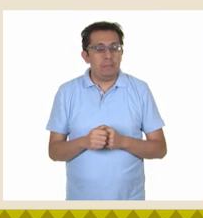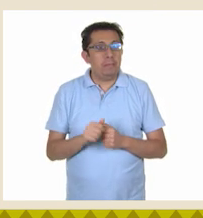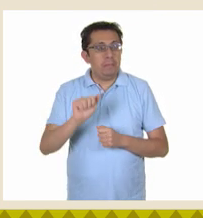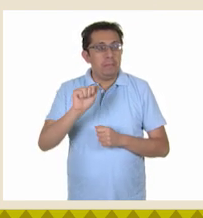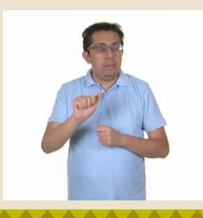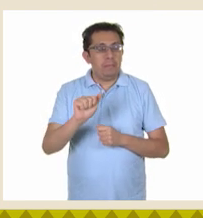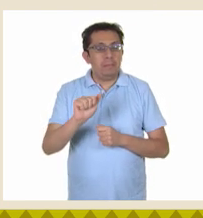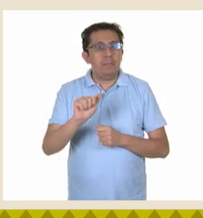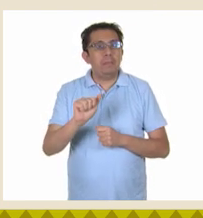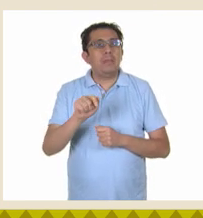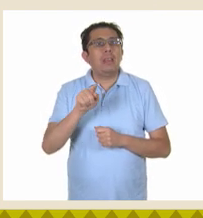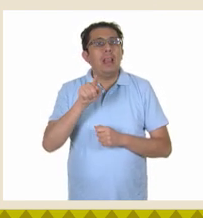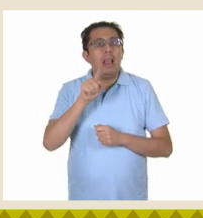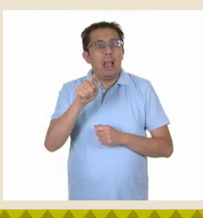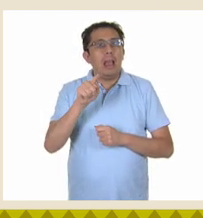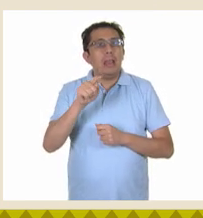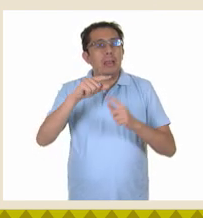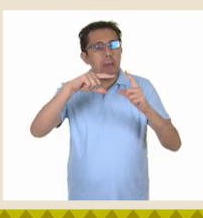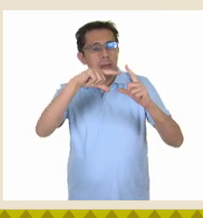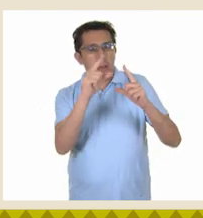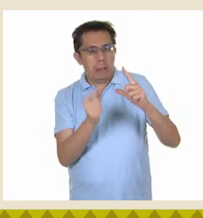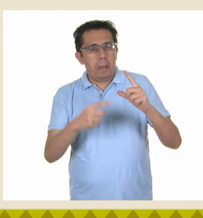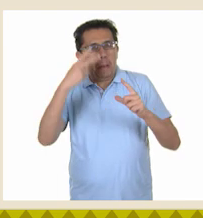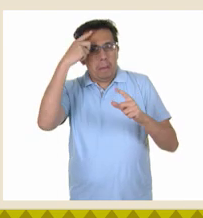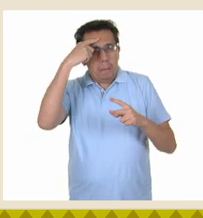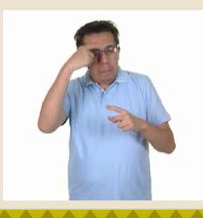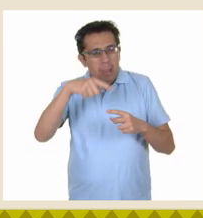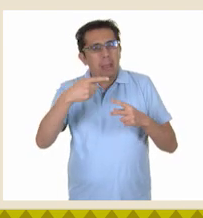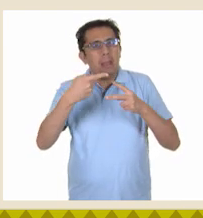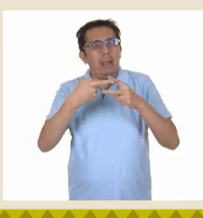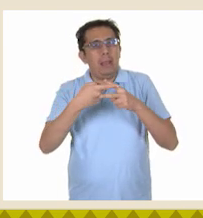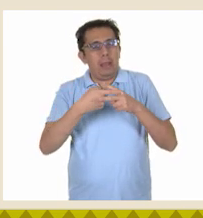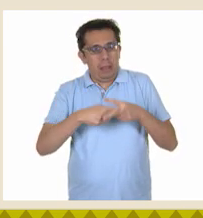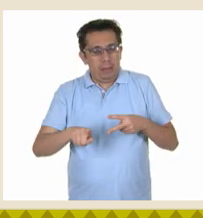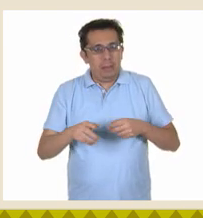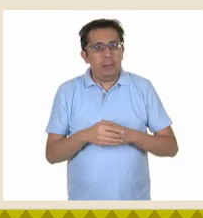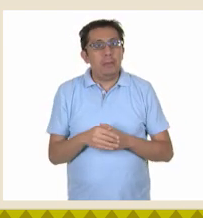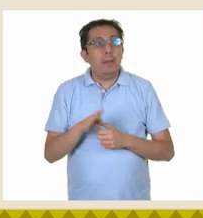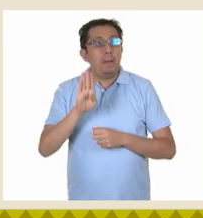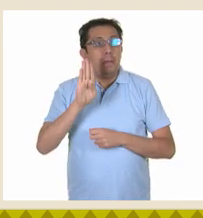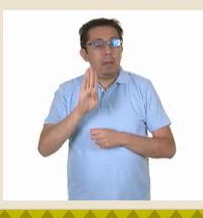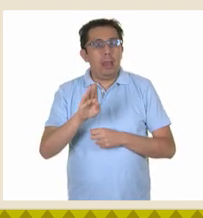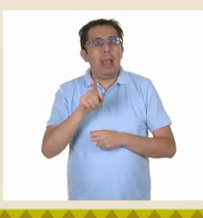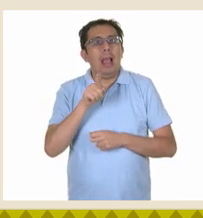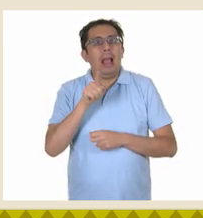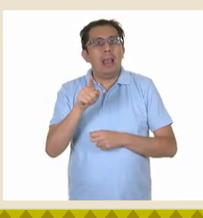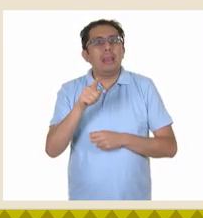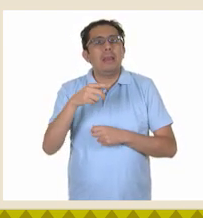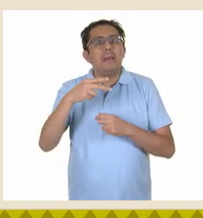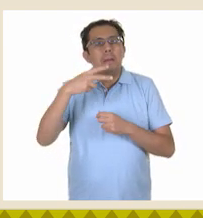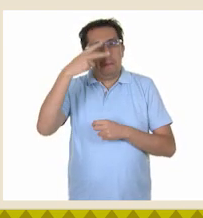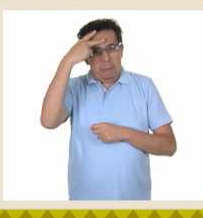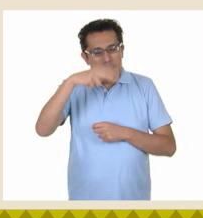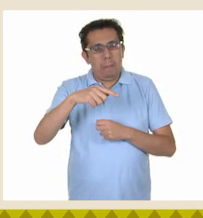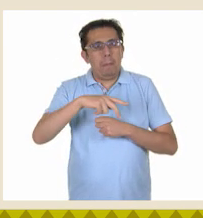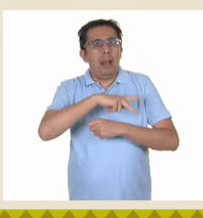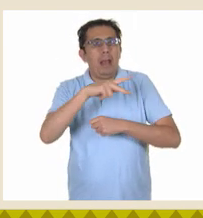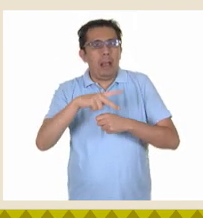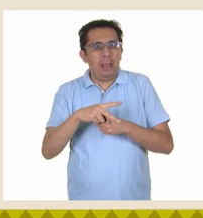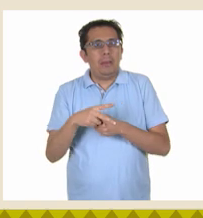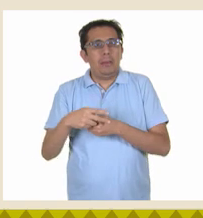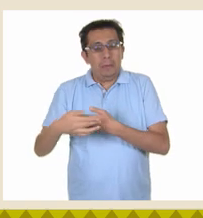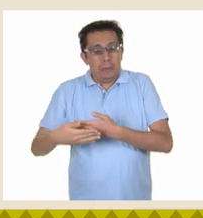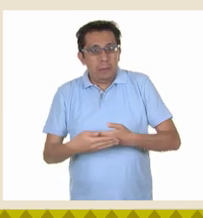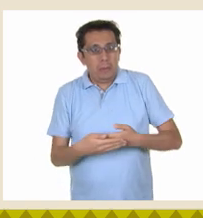A. La cuna de la nación. B. El pesebre de la nación. C.